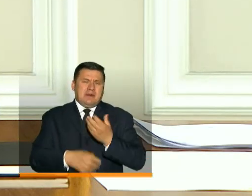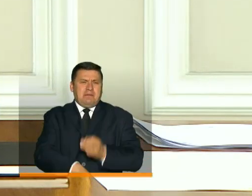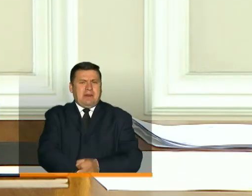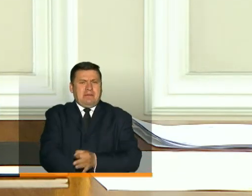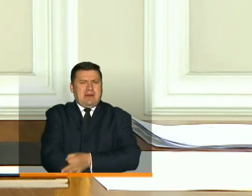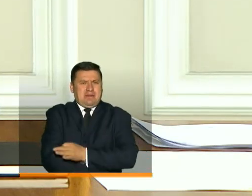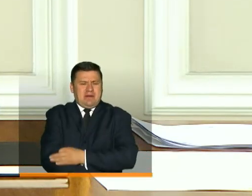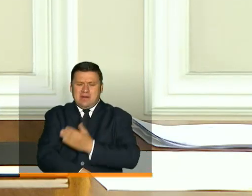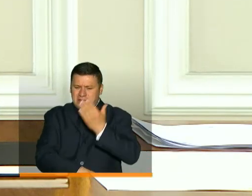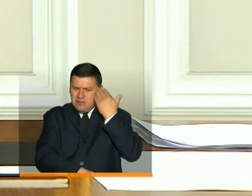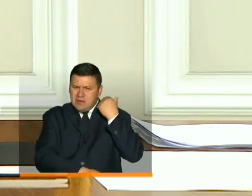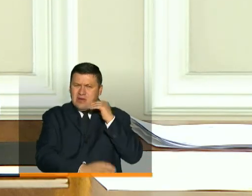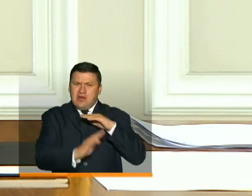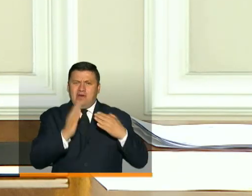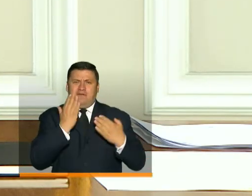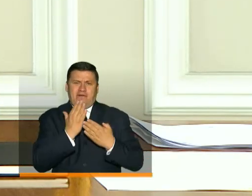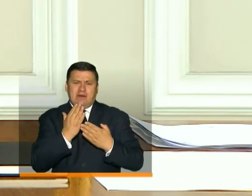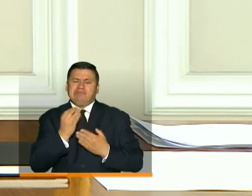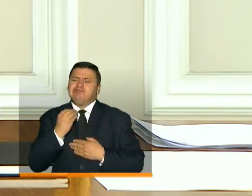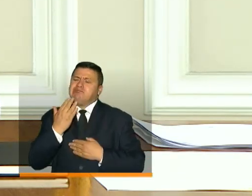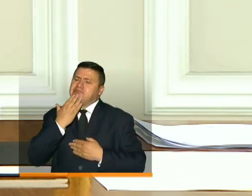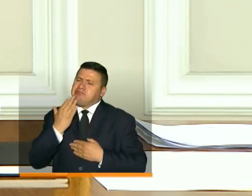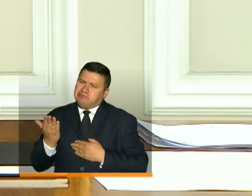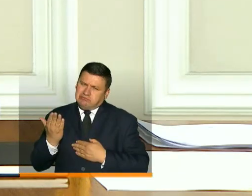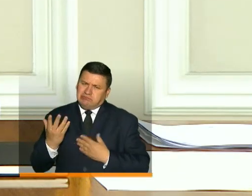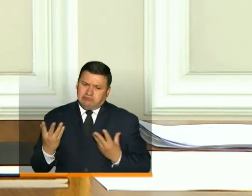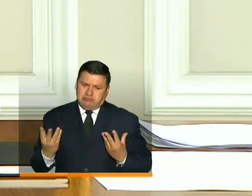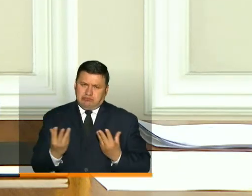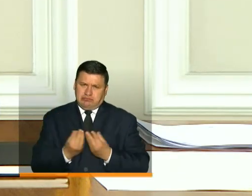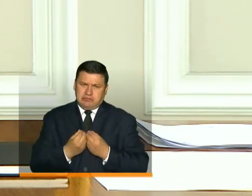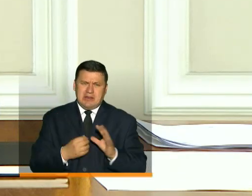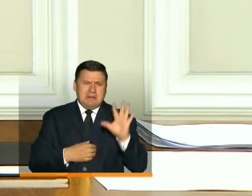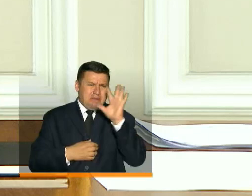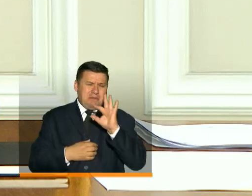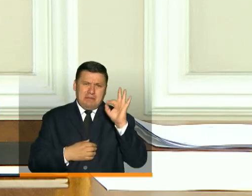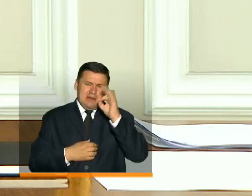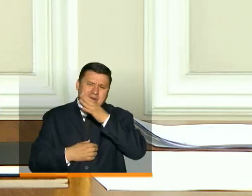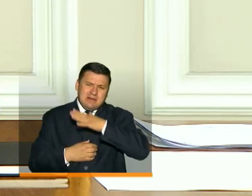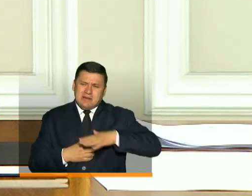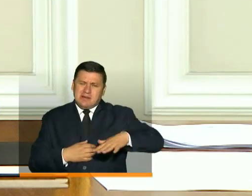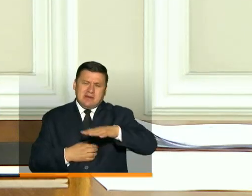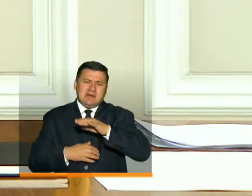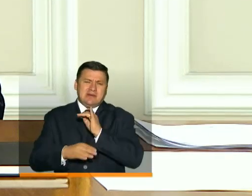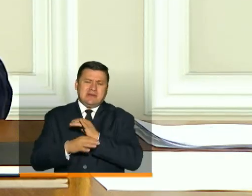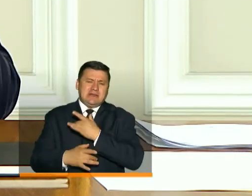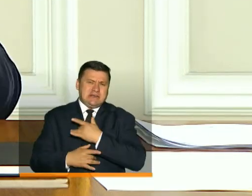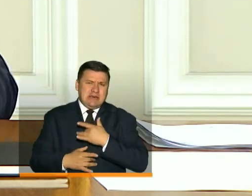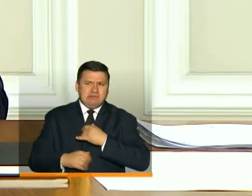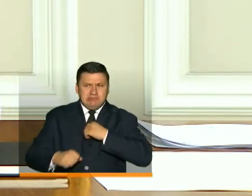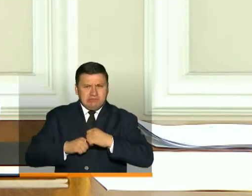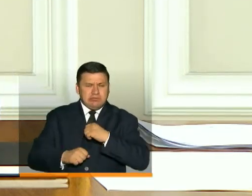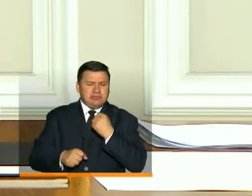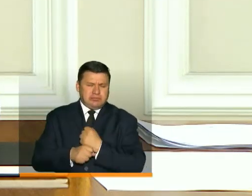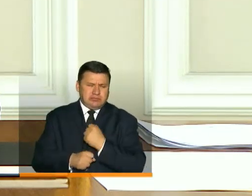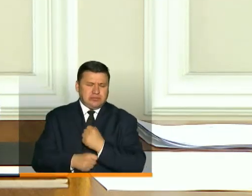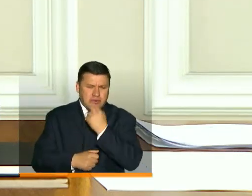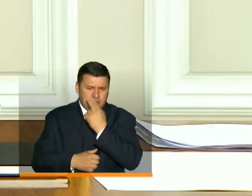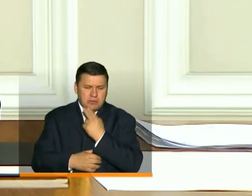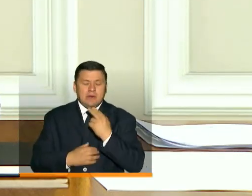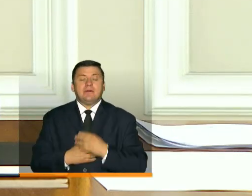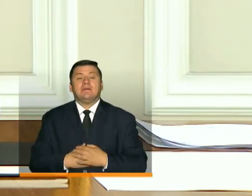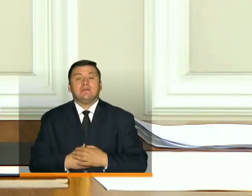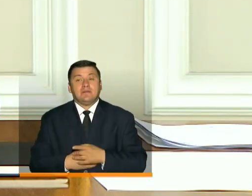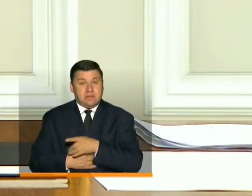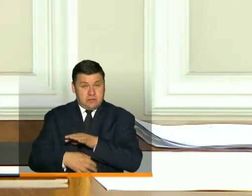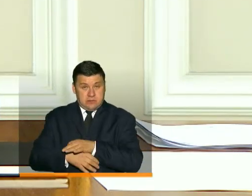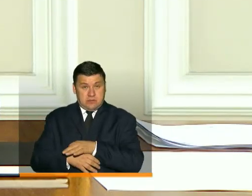que se presentaron en las zonas de frontera, y yo quiero agradecerle al equipo de epidemiólogos del campo del Instituto Nacional de Salud por esa labor que cumplieron.